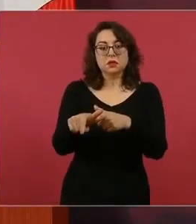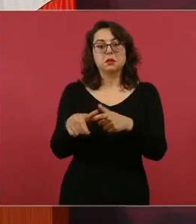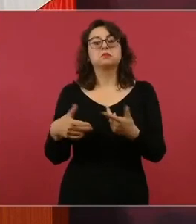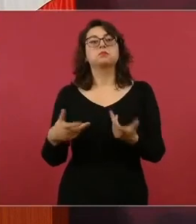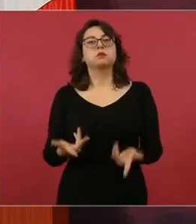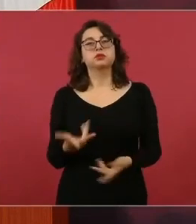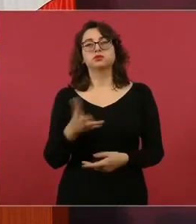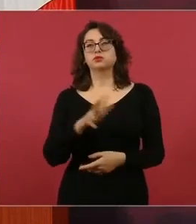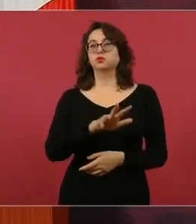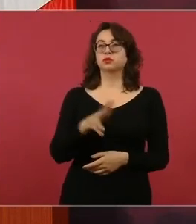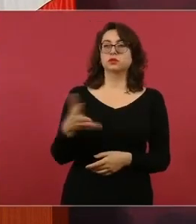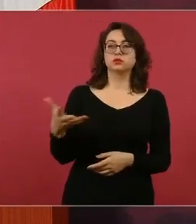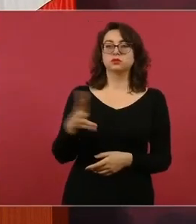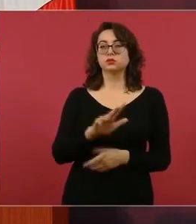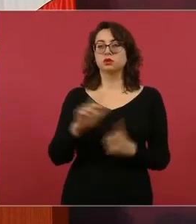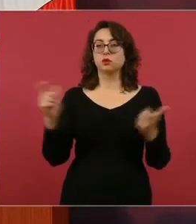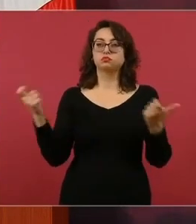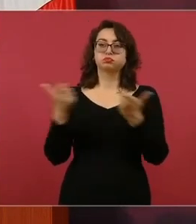destinar